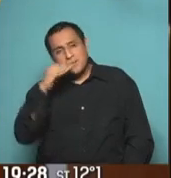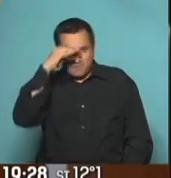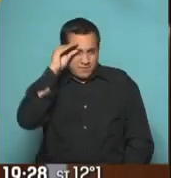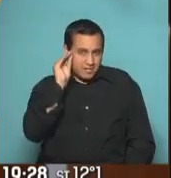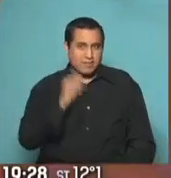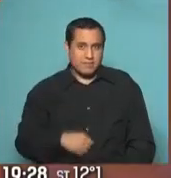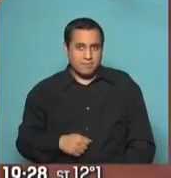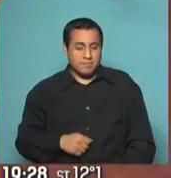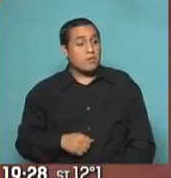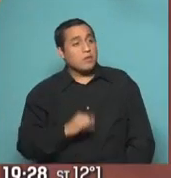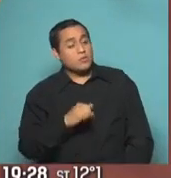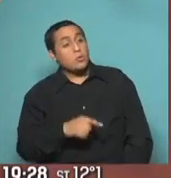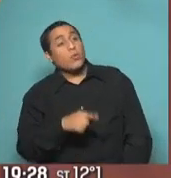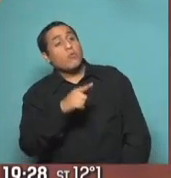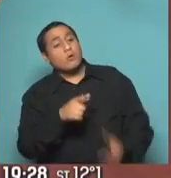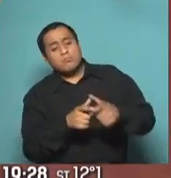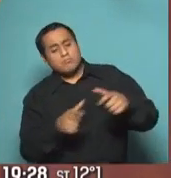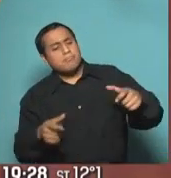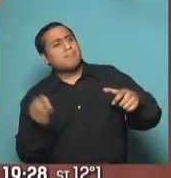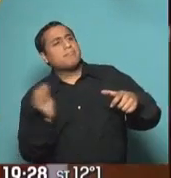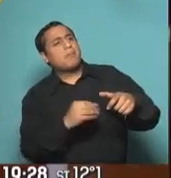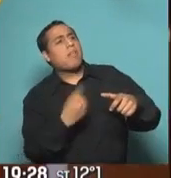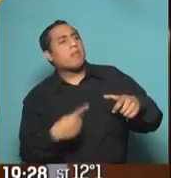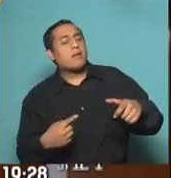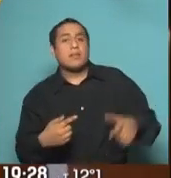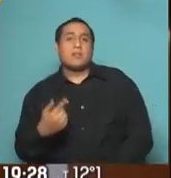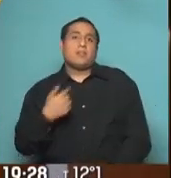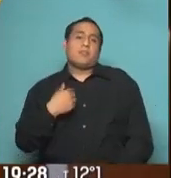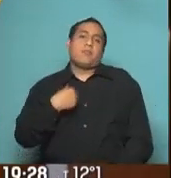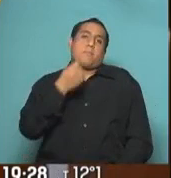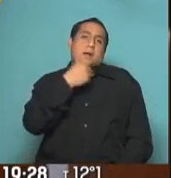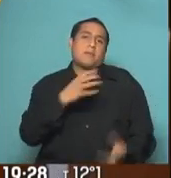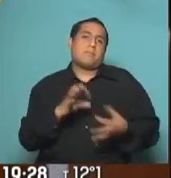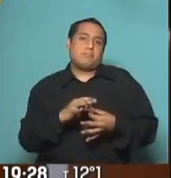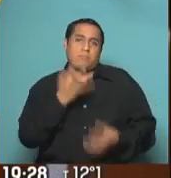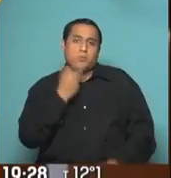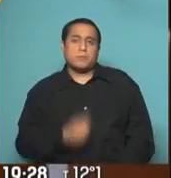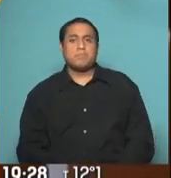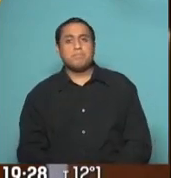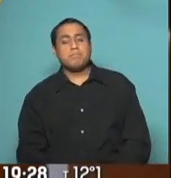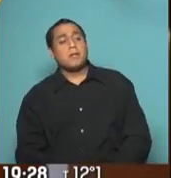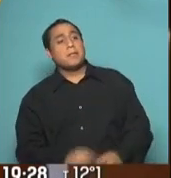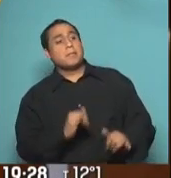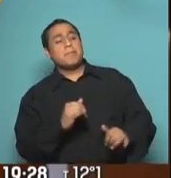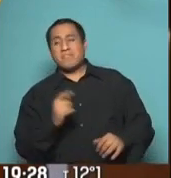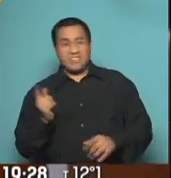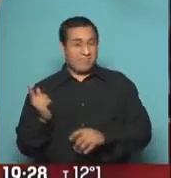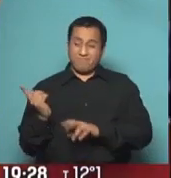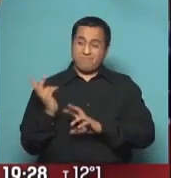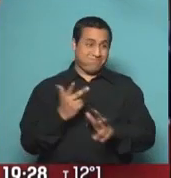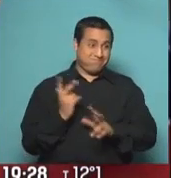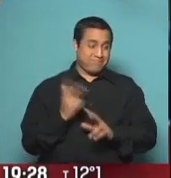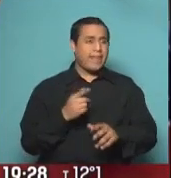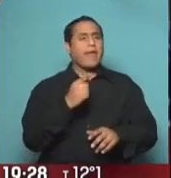y ahí vos con la boleta de cola con la boleta del presidente con mauricio macri cuando decía cuál es la situación